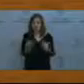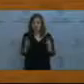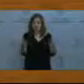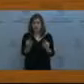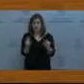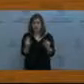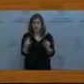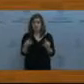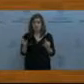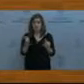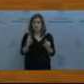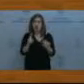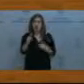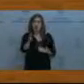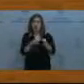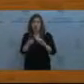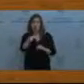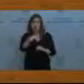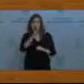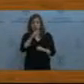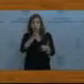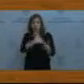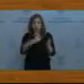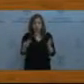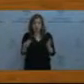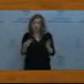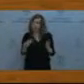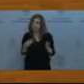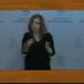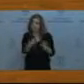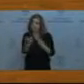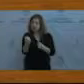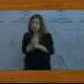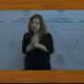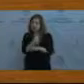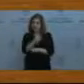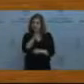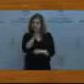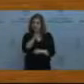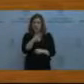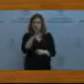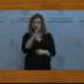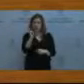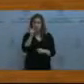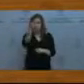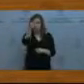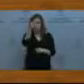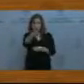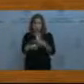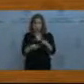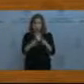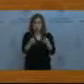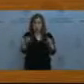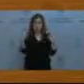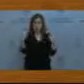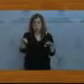valorización química estamos ante una tecnología aún inmadura. Insisto que solo opera un único operador en el mundo, es una tecnología inmadura.